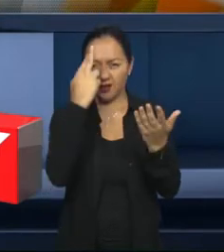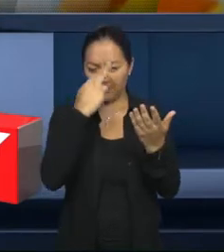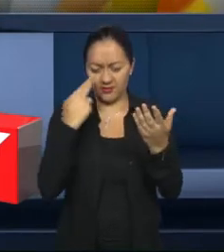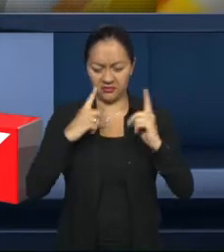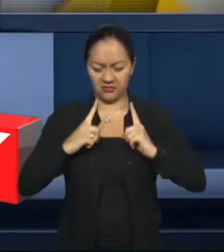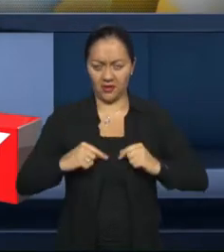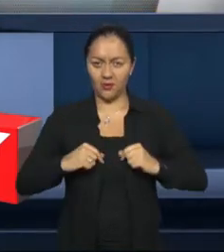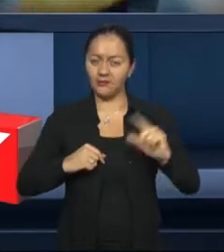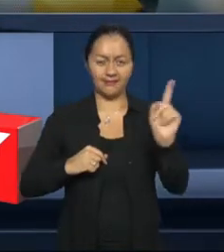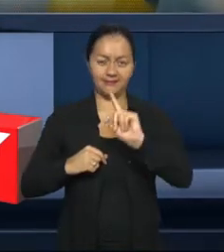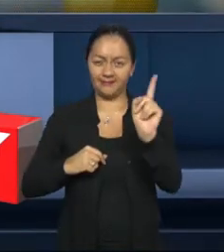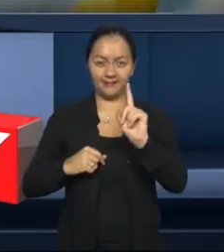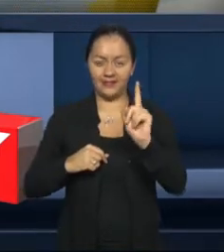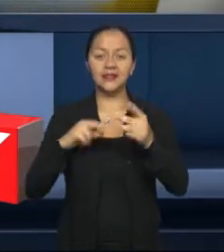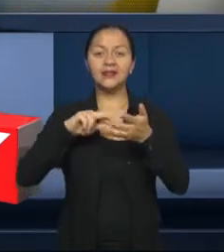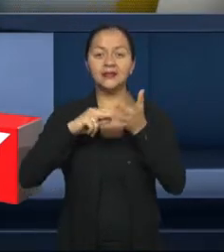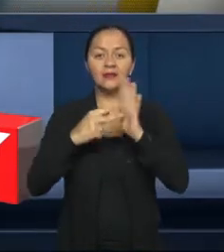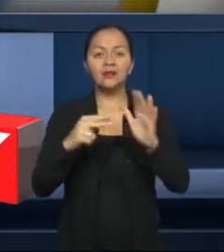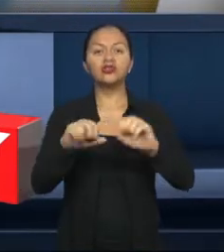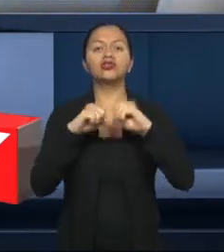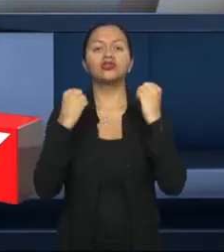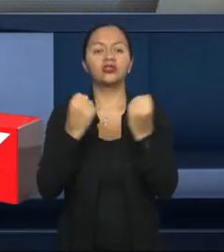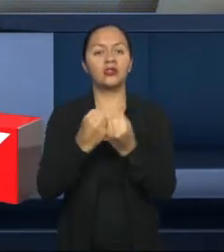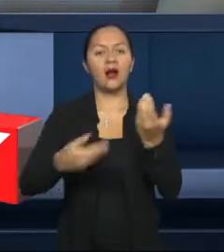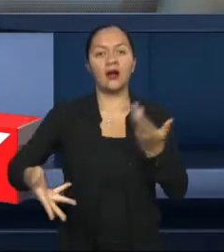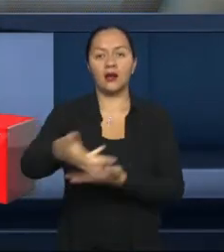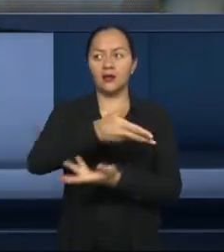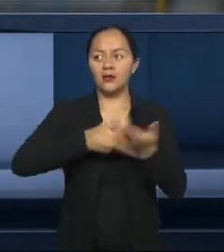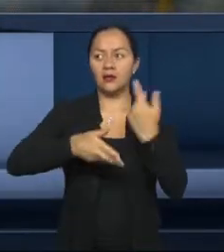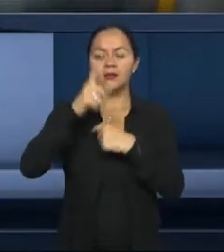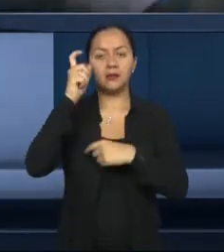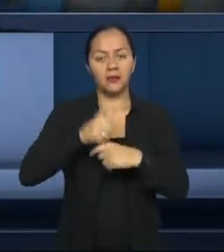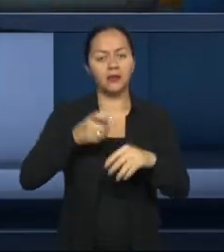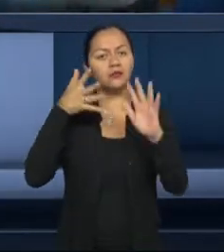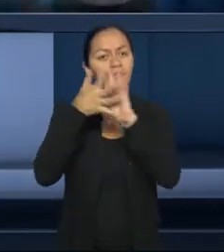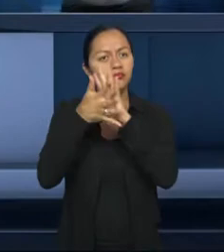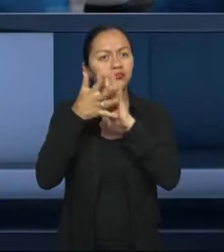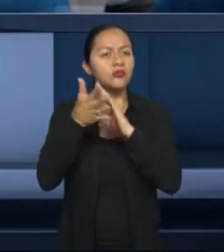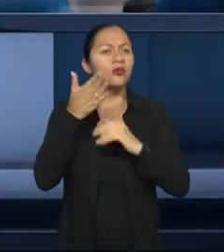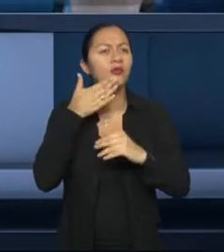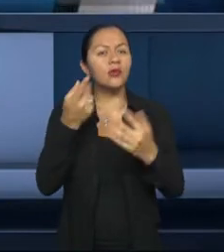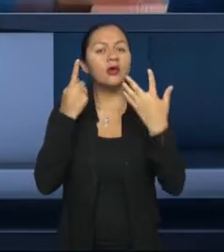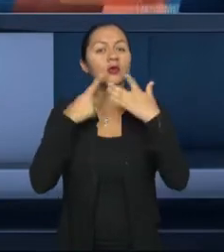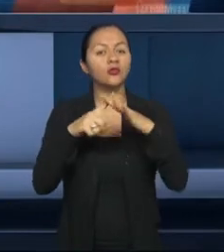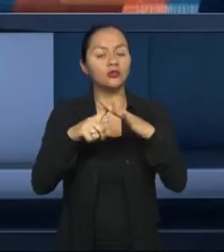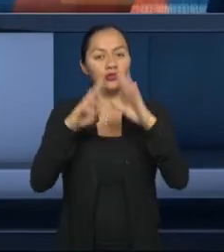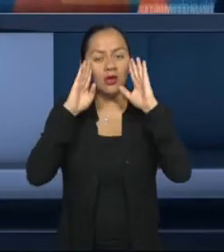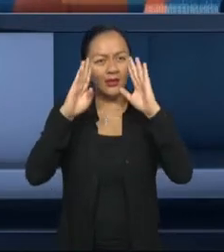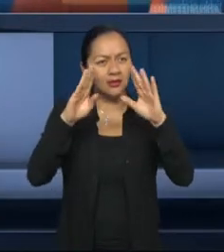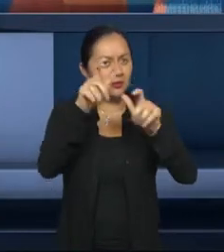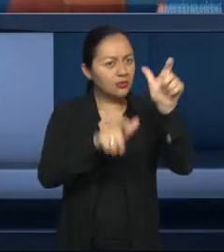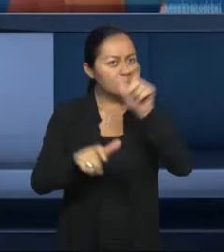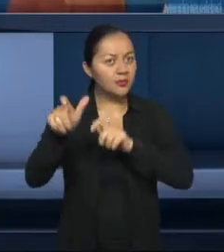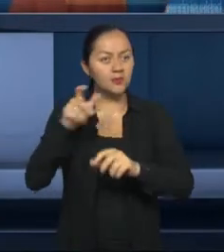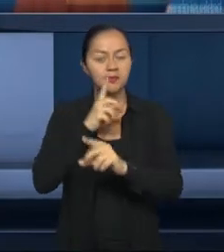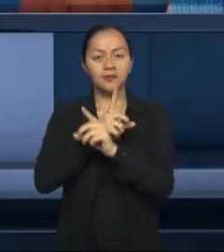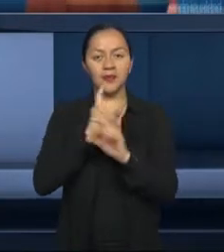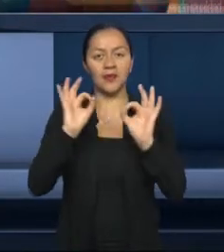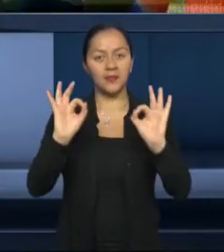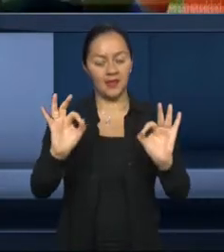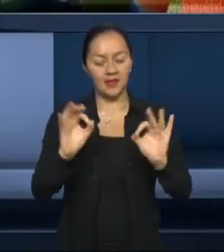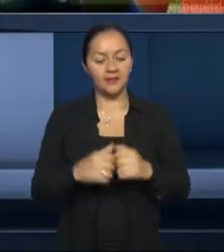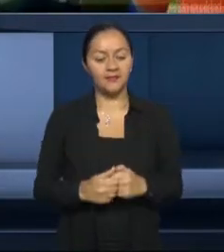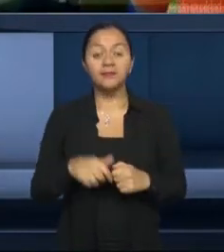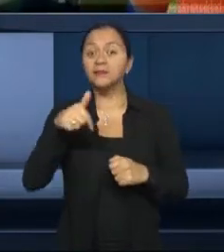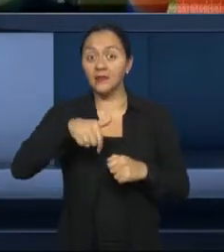actores, tanto del Estado como de la sociedad civil, para buscar fomentar la inclusión y la atención integral de las personas con discapacidad.